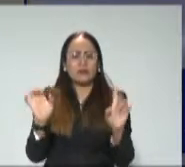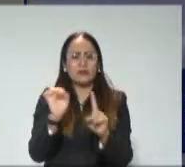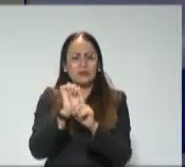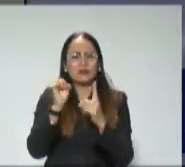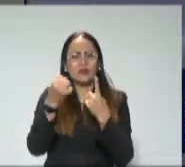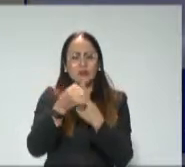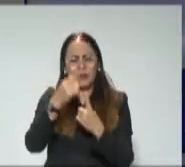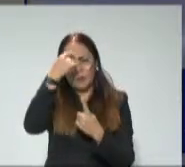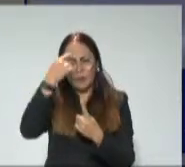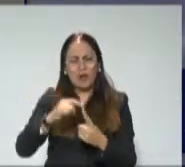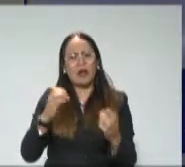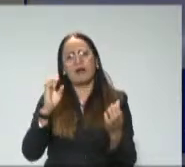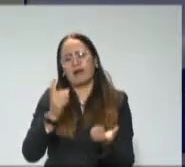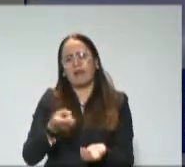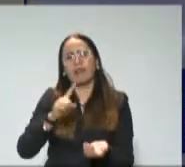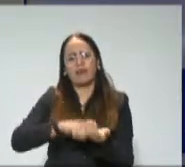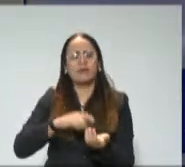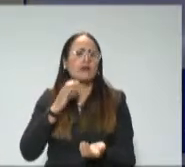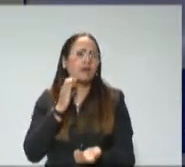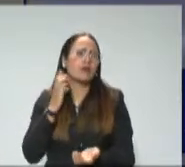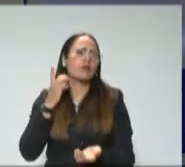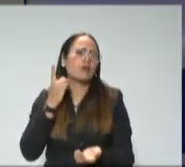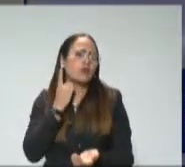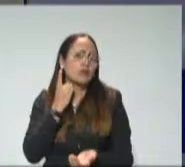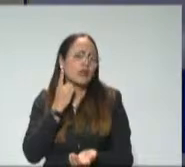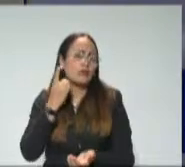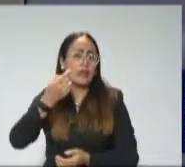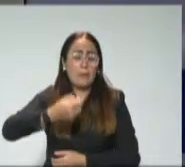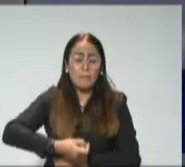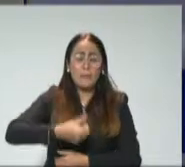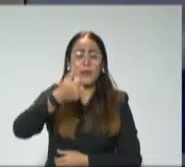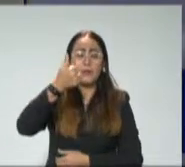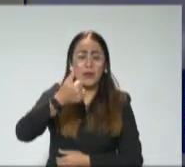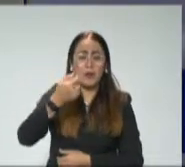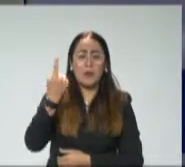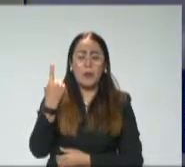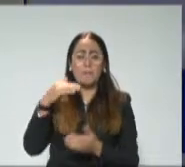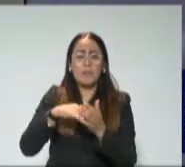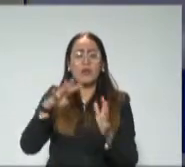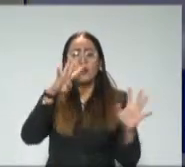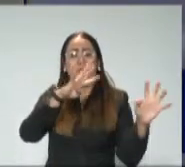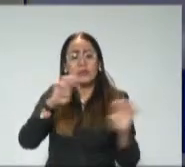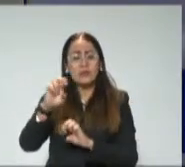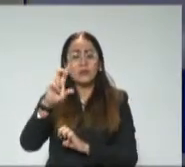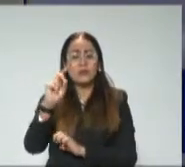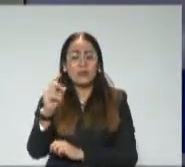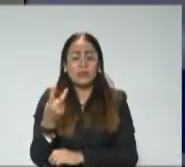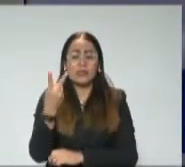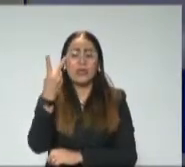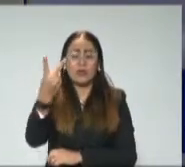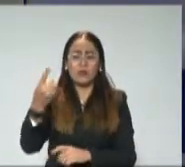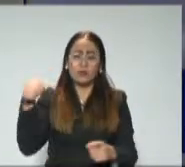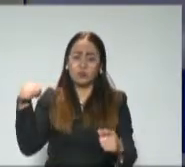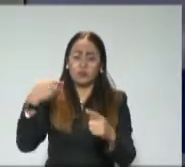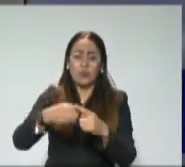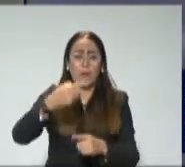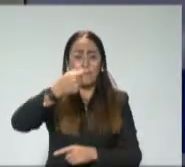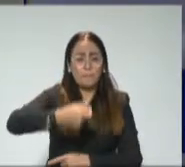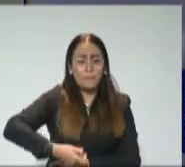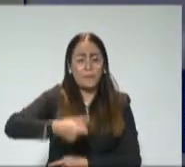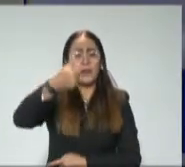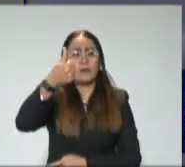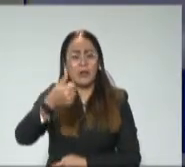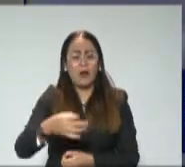renovación de la cámara de diputados por primera vez desde 1932 se aplicará la reelección